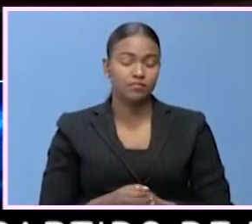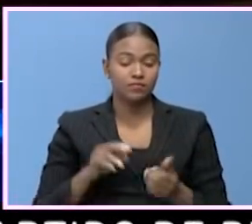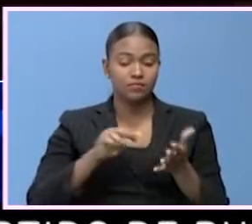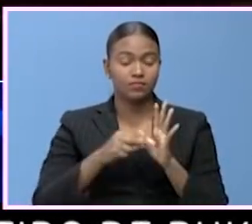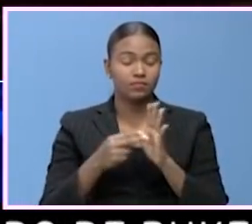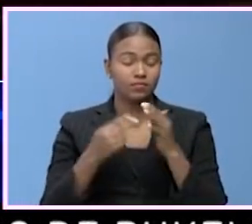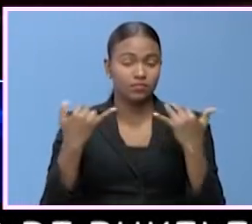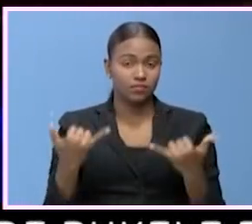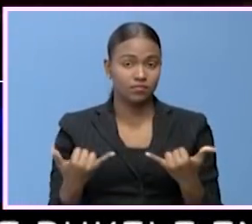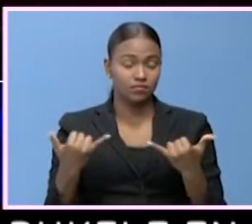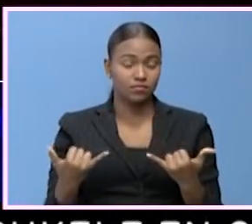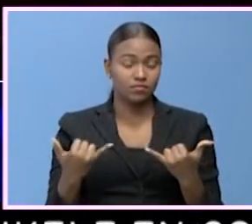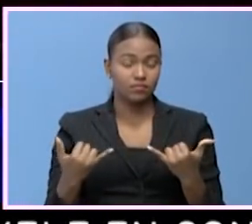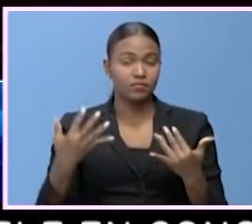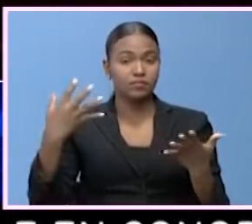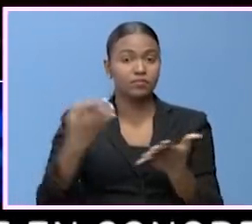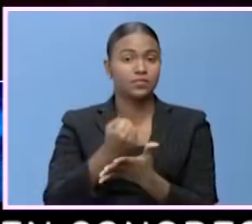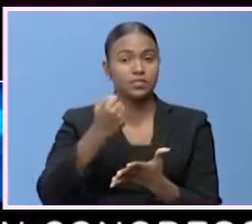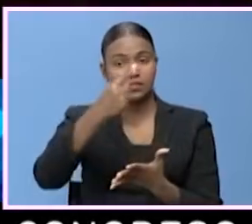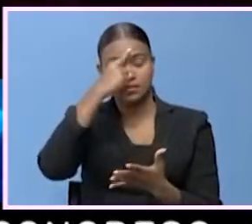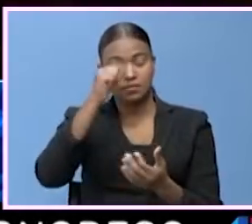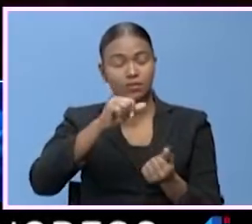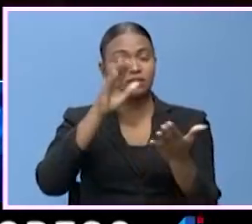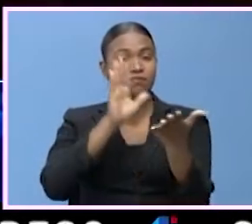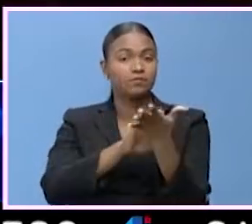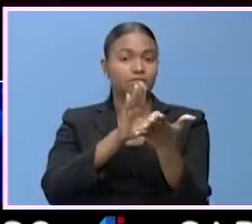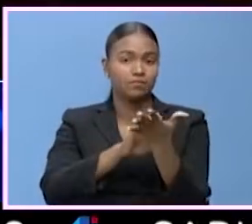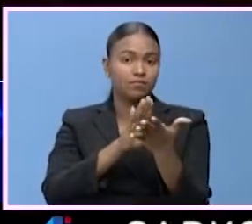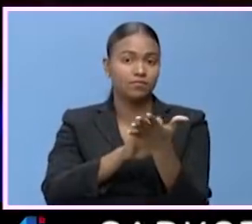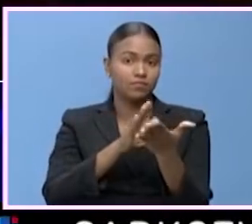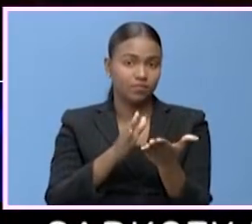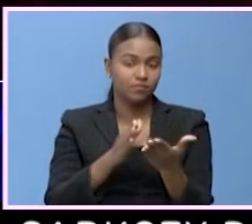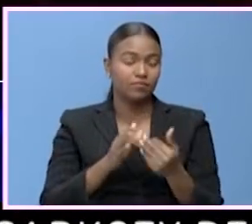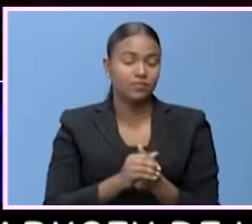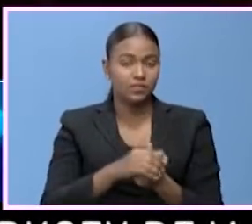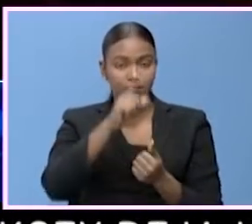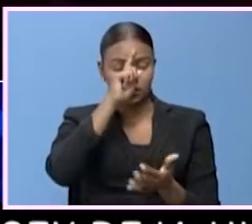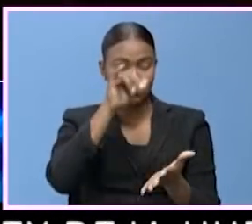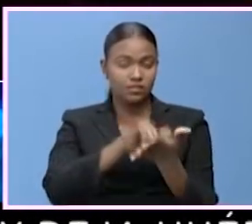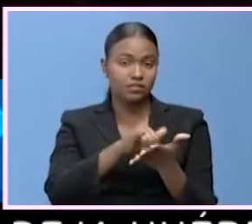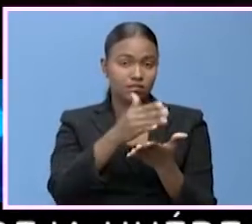hoy aprovecho para felicitarle por